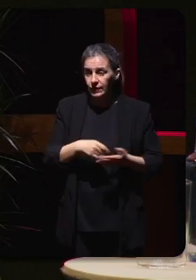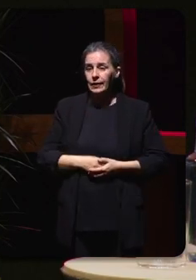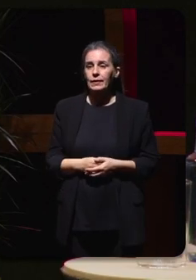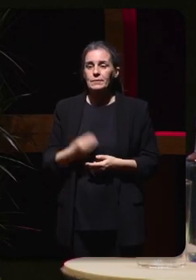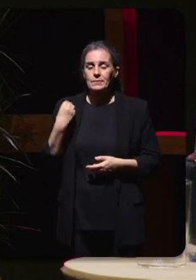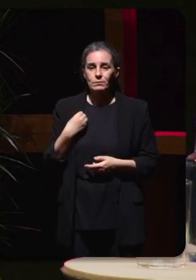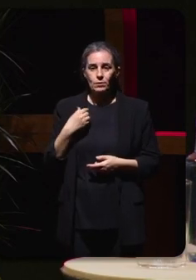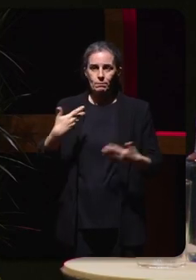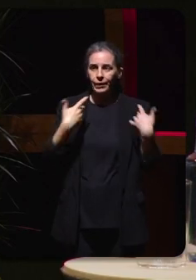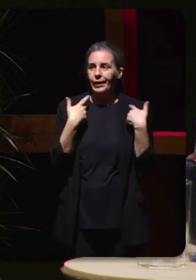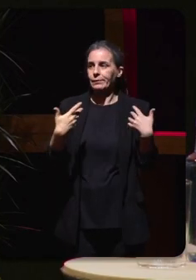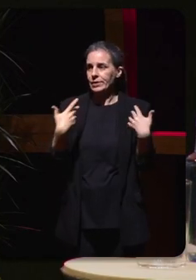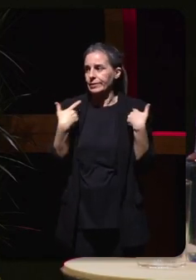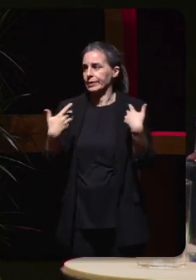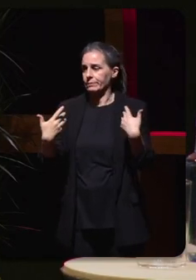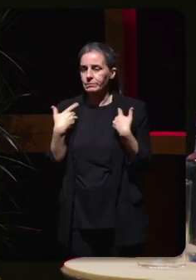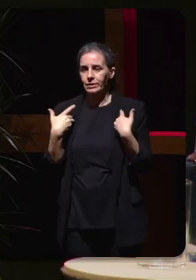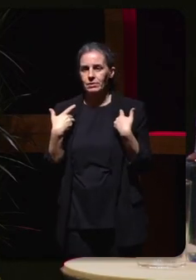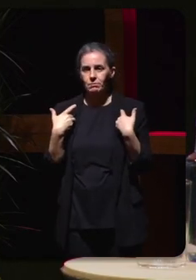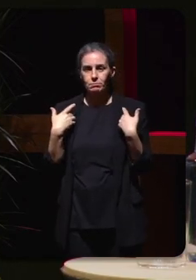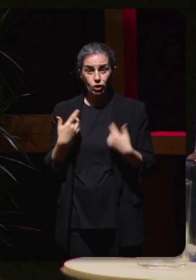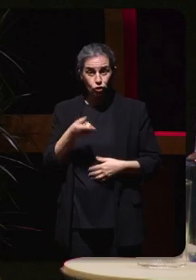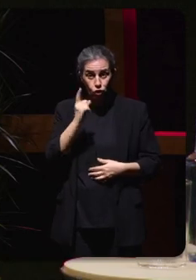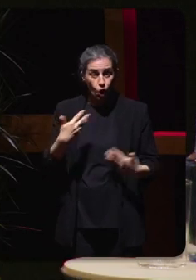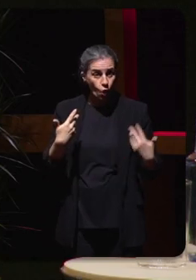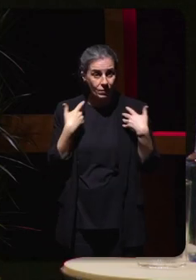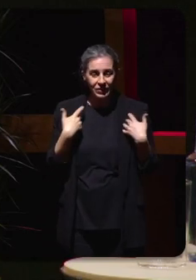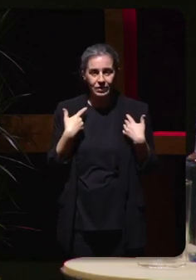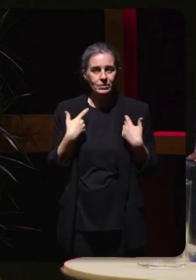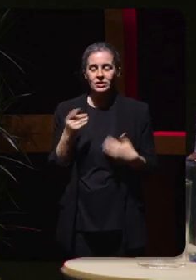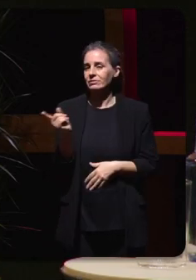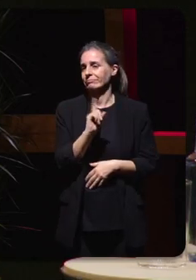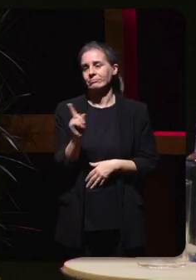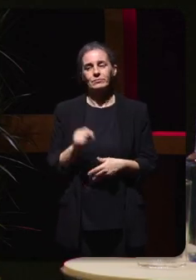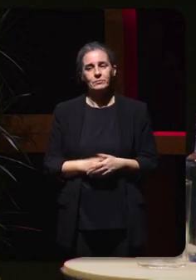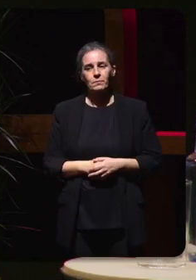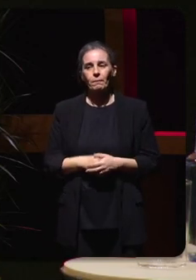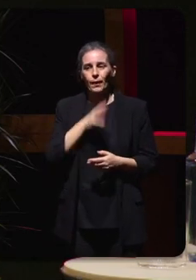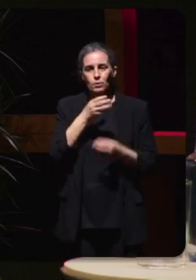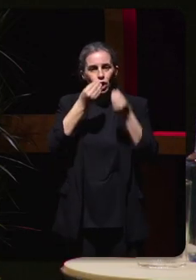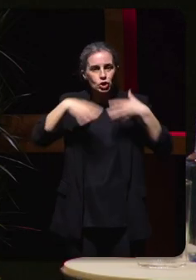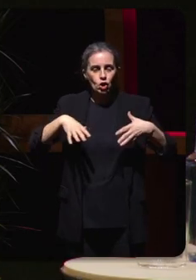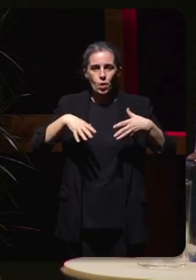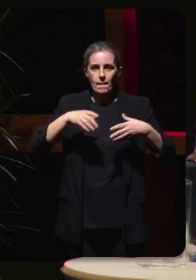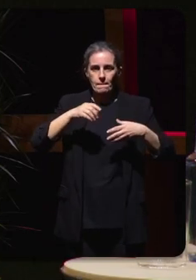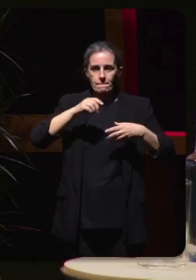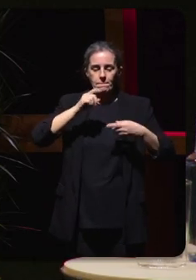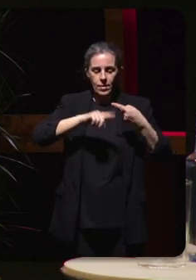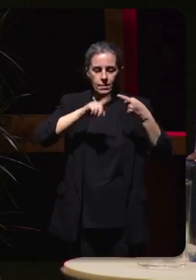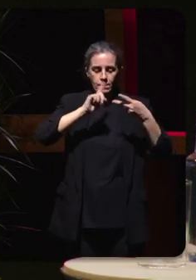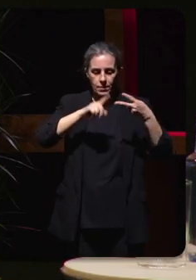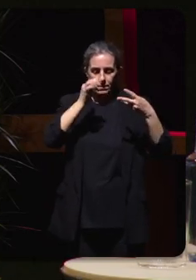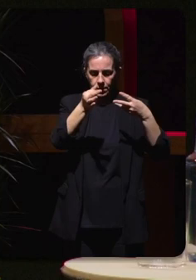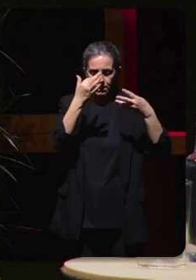¿no?, víctimas, víctimas, víctimas, pero no solo son víctimas, ¿no?, porque, claro, estas historias se te acumulan y las tienes ahí y no las